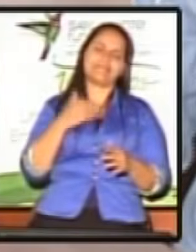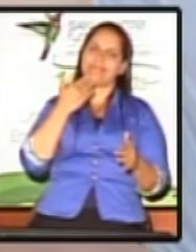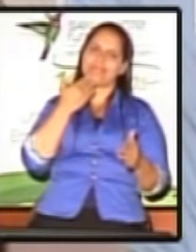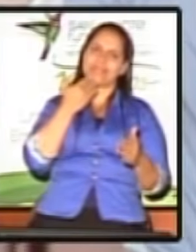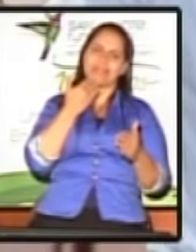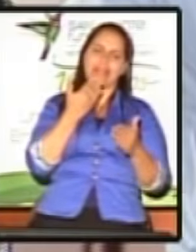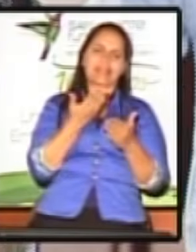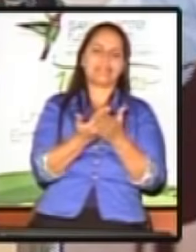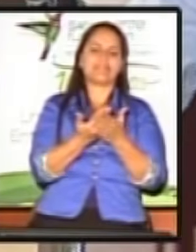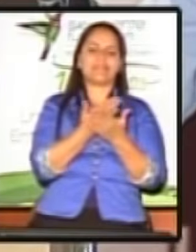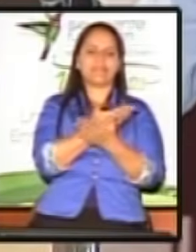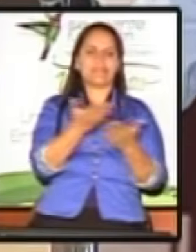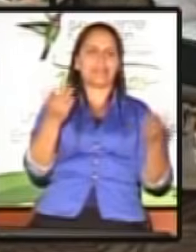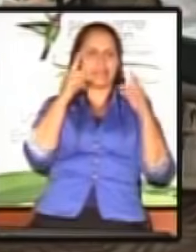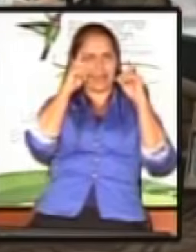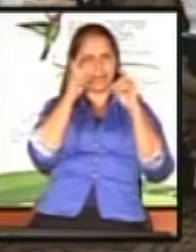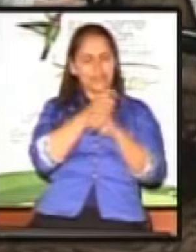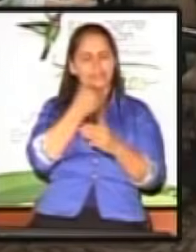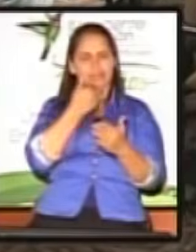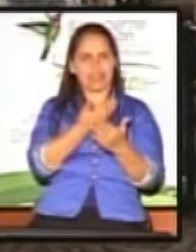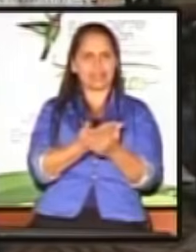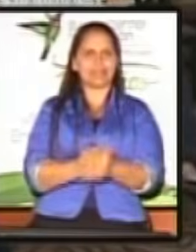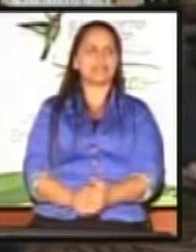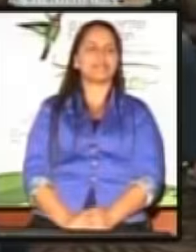y esa es la reflexión.